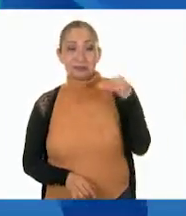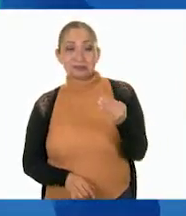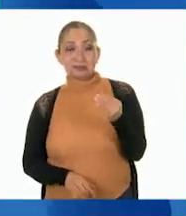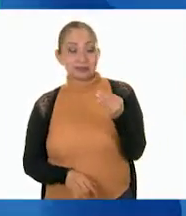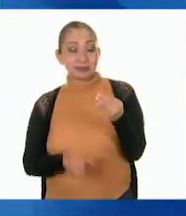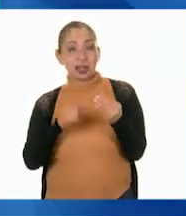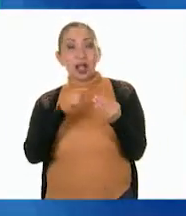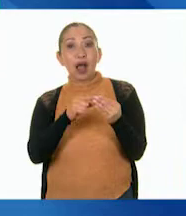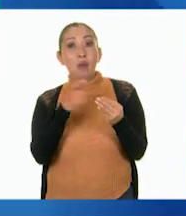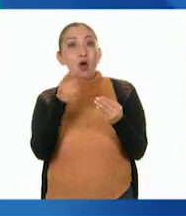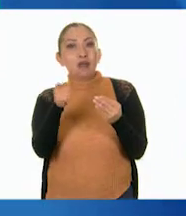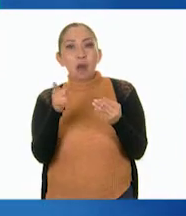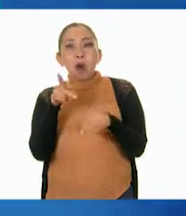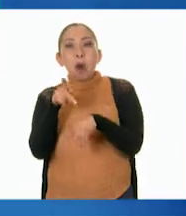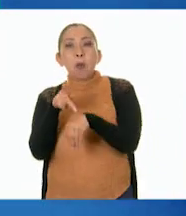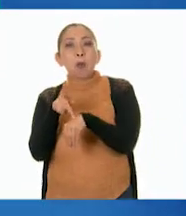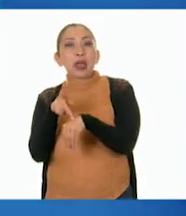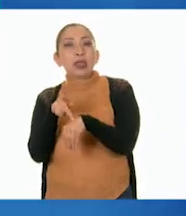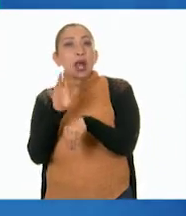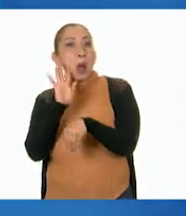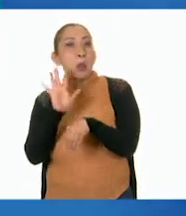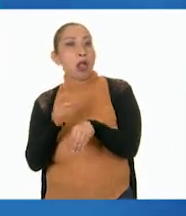hizo como que iba a agarrar una roca,